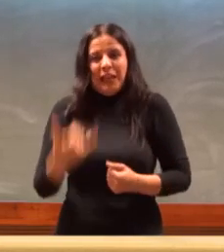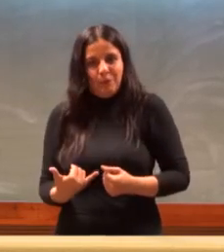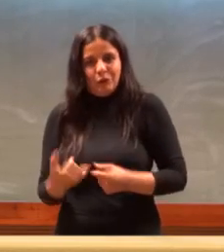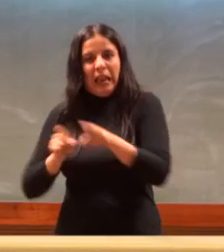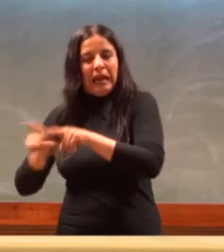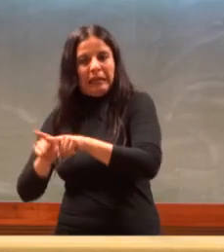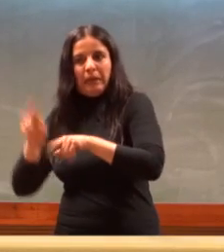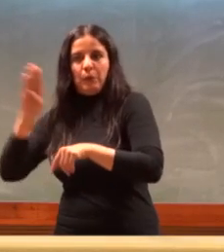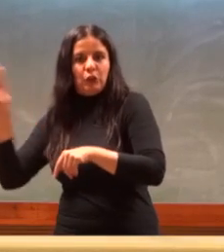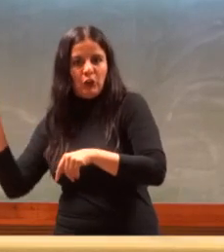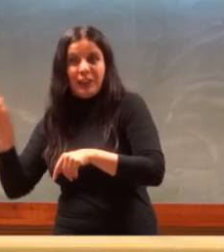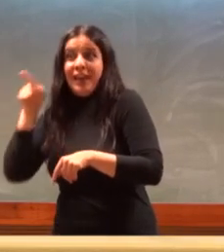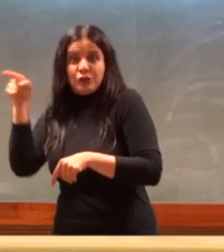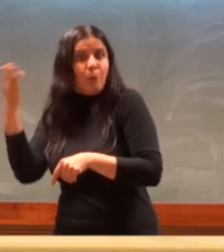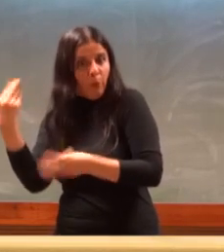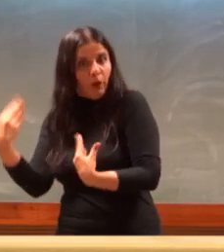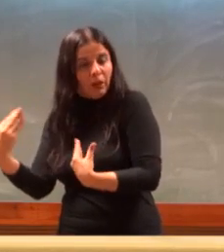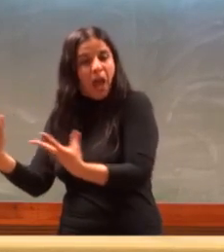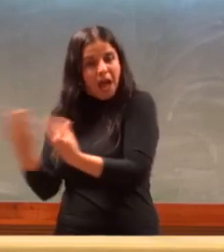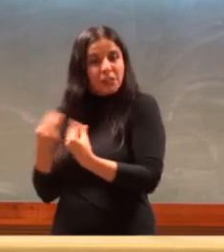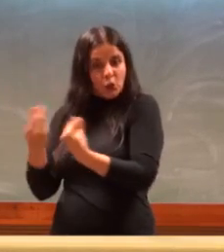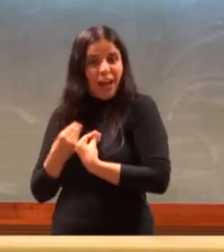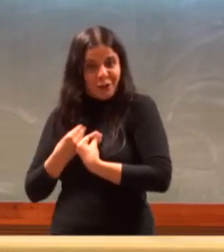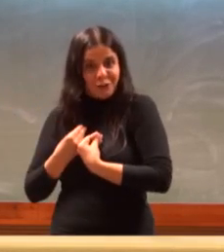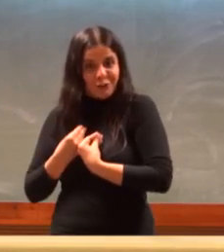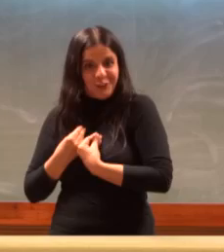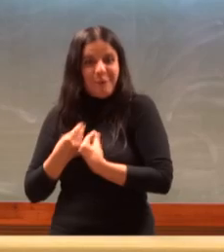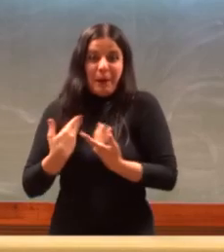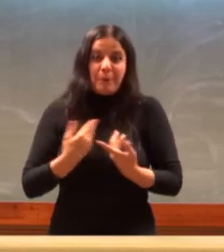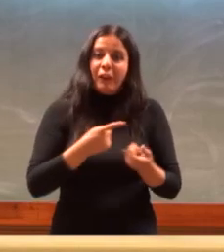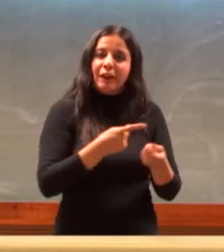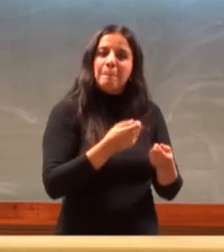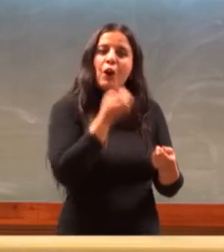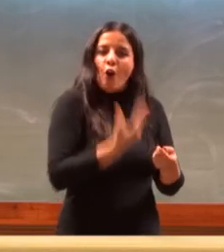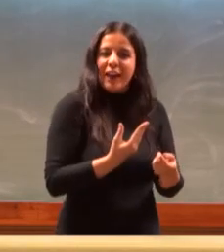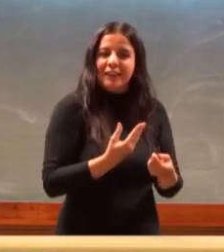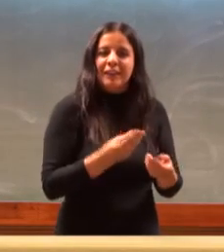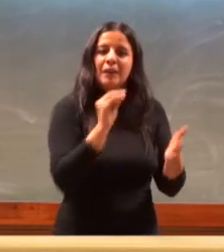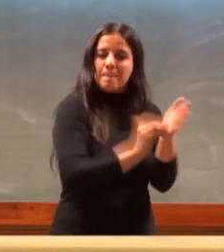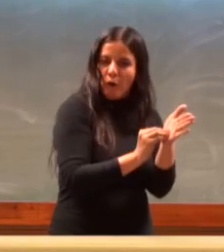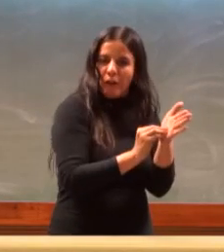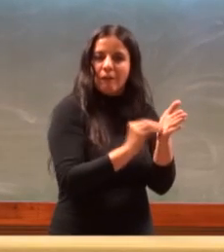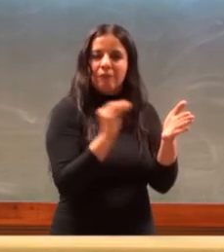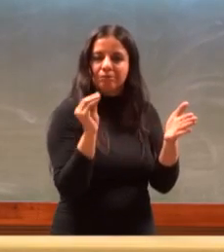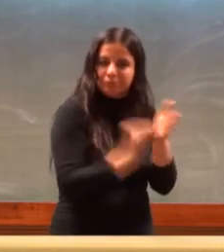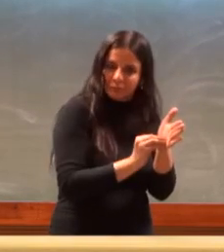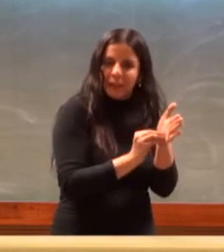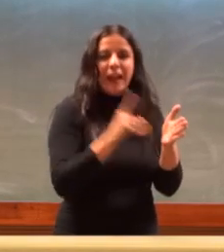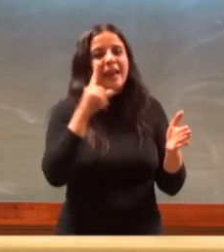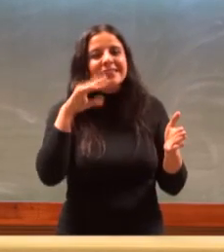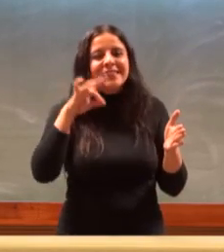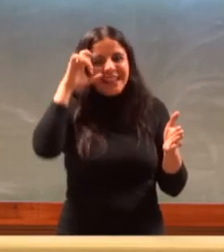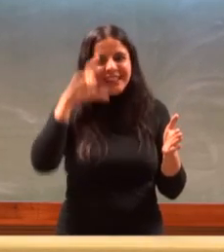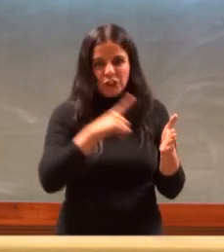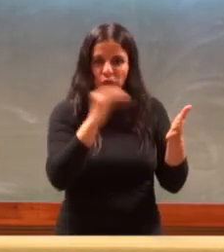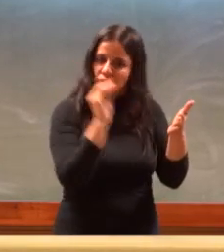para asesorarnos y les diría son pocas las revistas de las 20 que en la facultad son muy pocas que están algunas en la Index Y algún otro índice pero